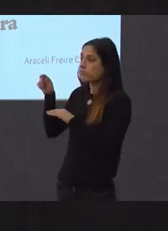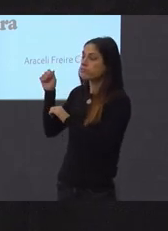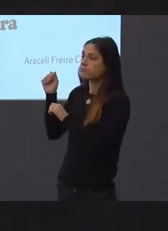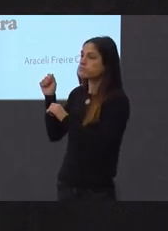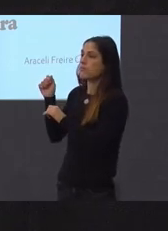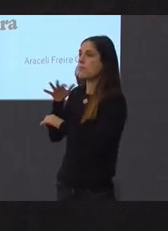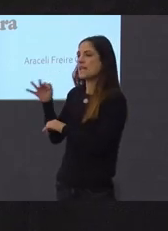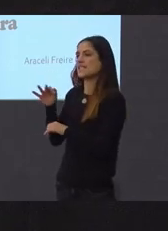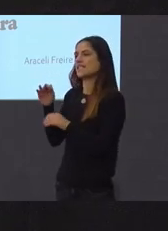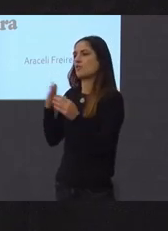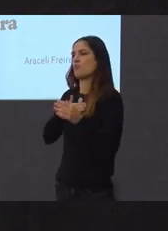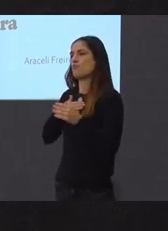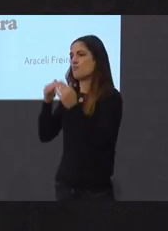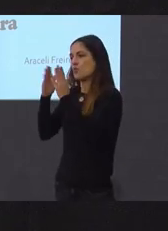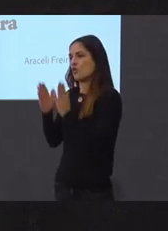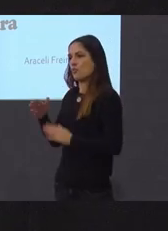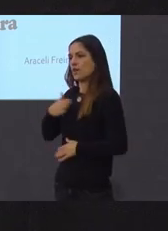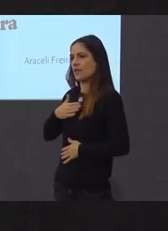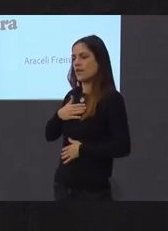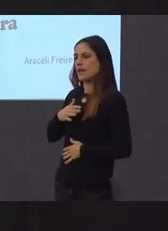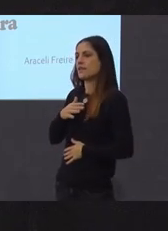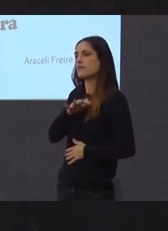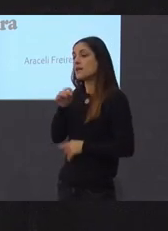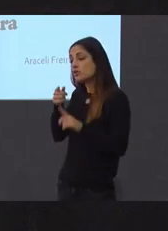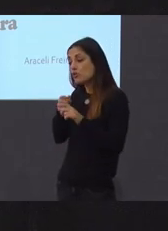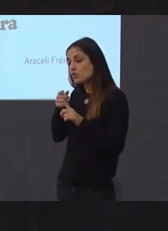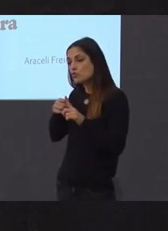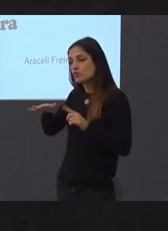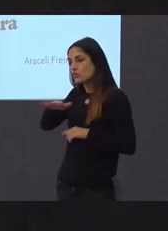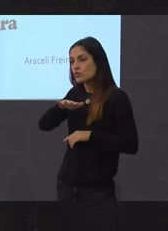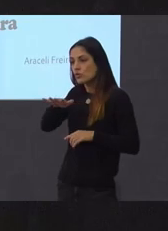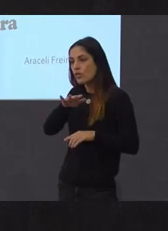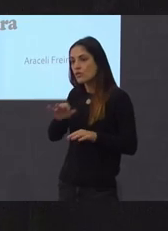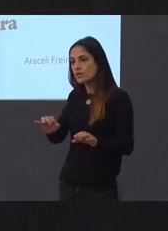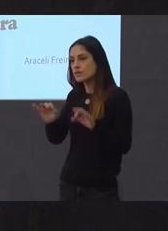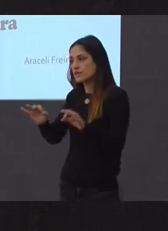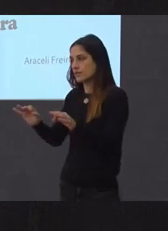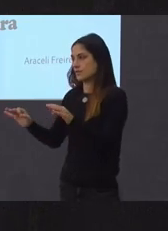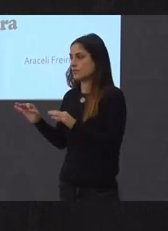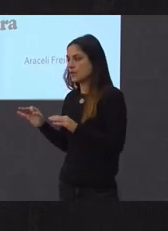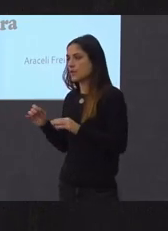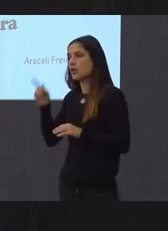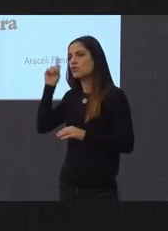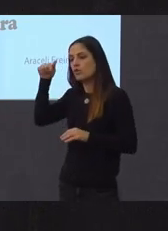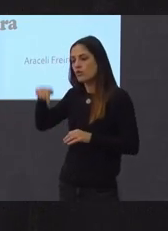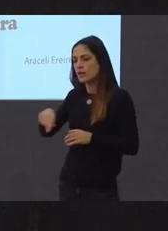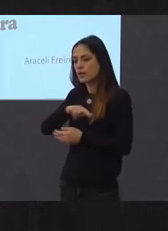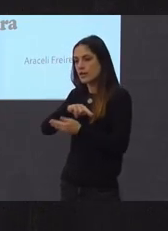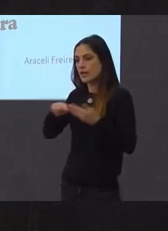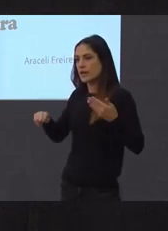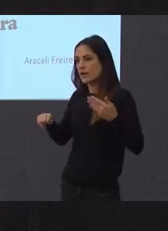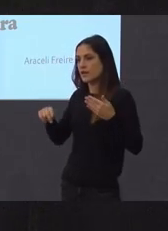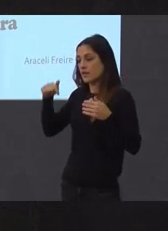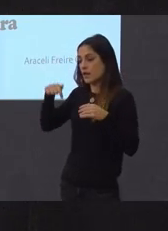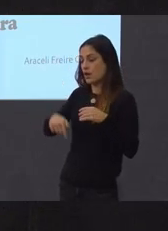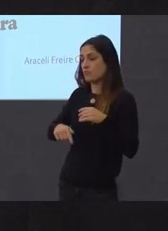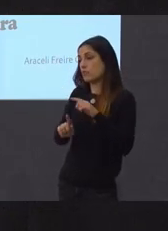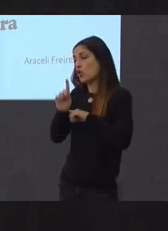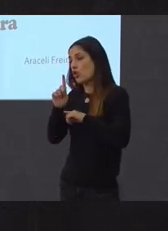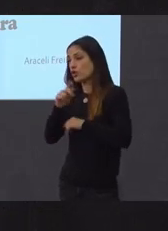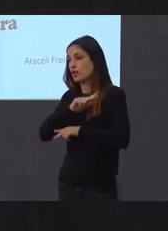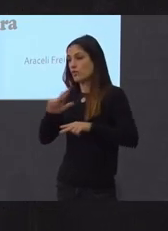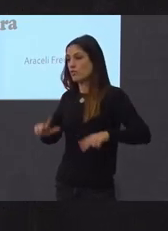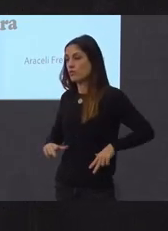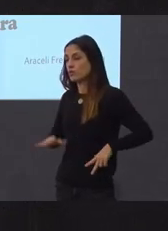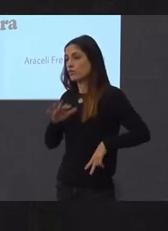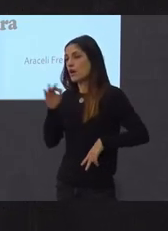pola propiedade, polos usos e polos aproveitamentos desos espazos tan singulares que só os temos en Galicia, norte de Portugal, en algunhas zonas de